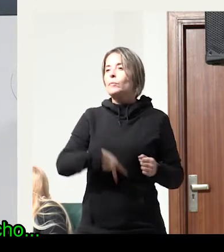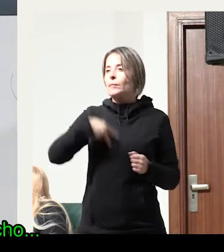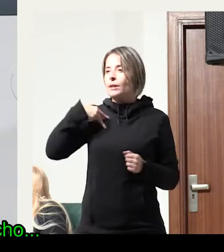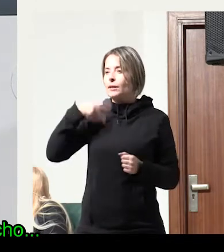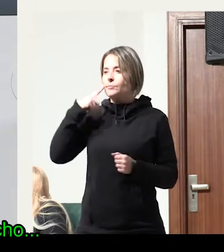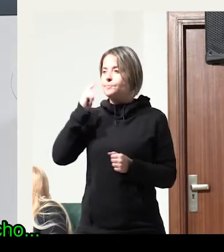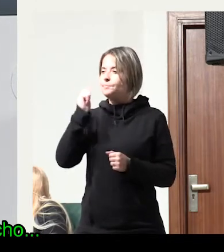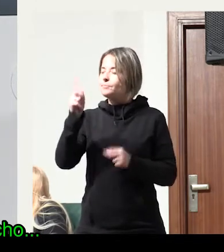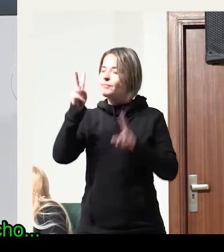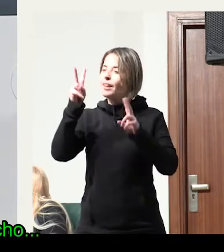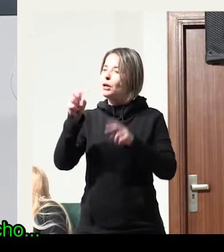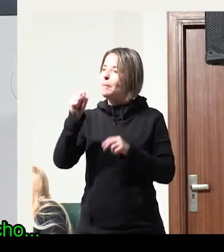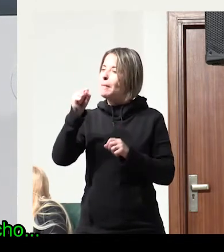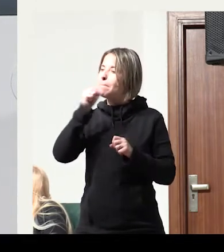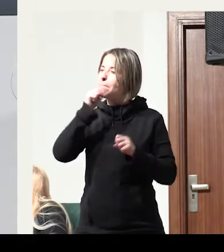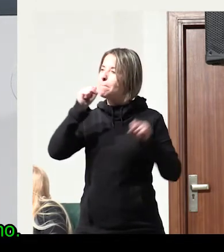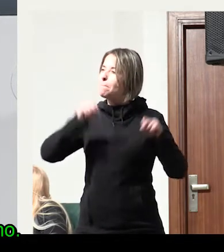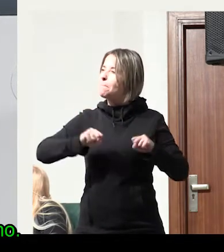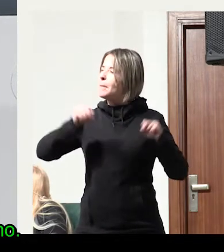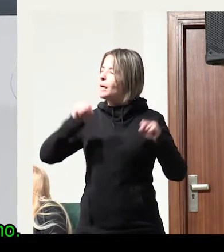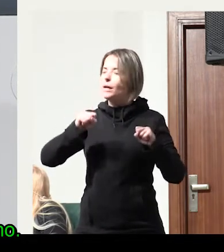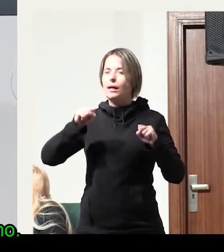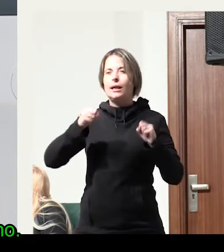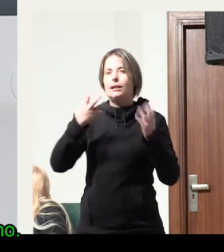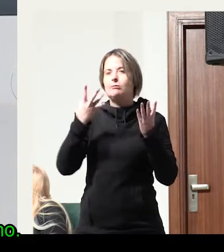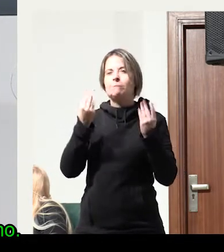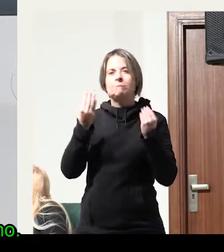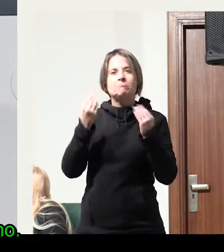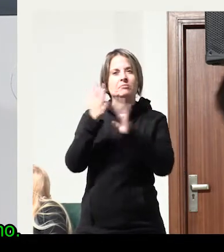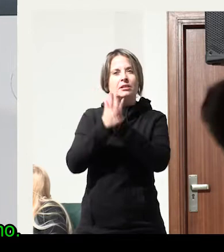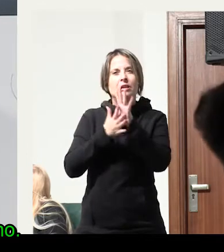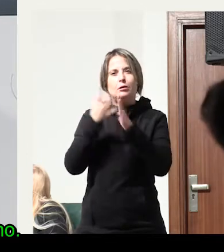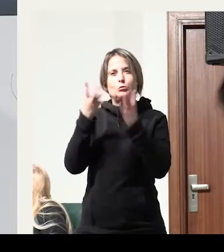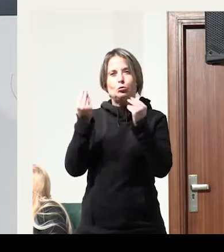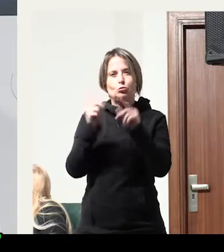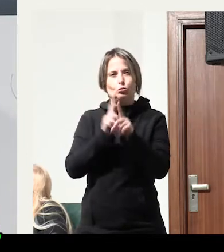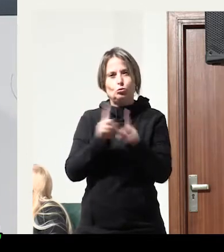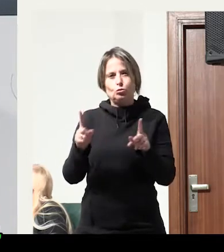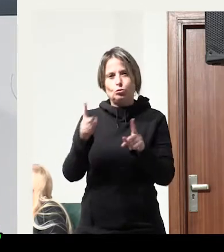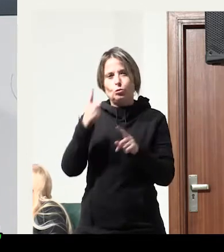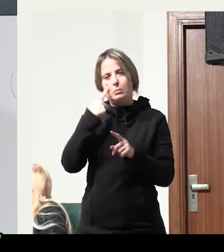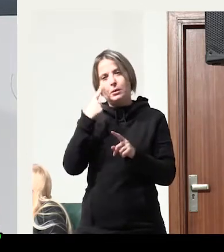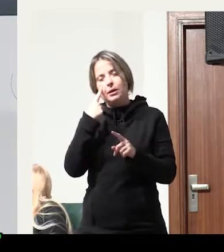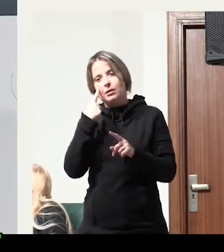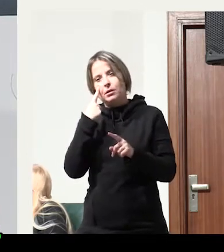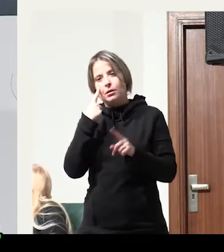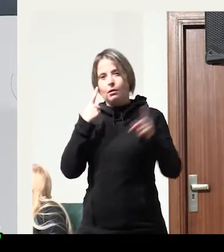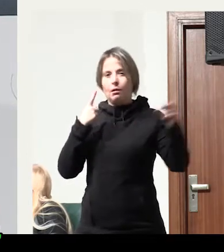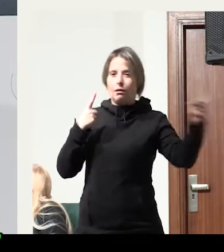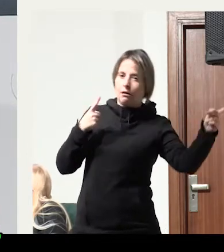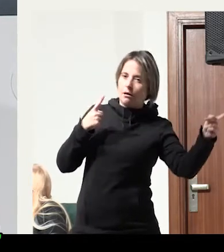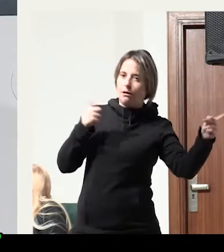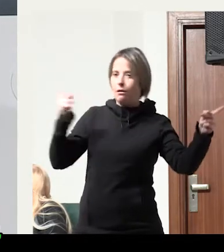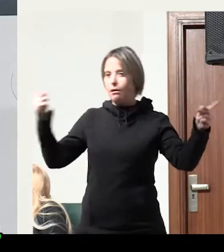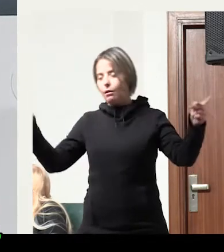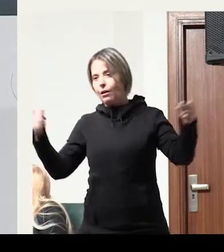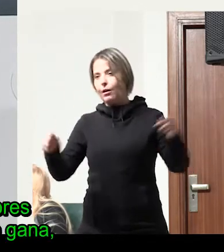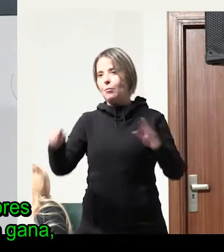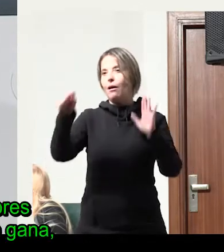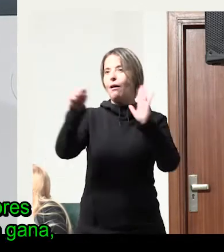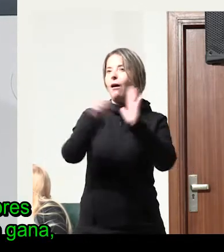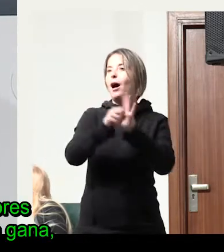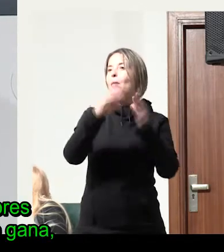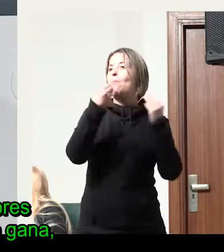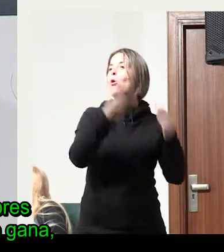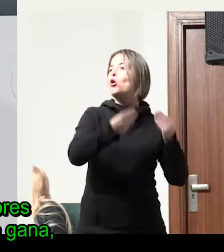vejez no hablamos mucho, a ver, lo llevamos a un extremo. O bien a veces se idealiza y entonces todo es bueno en la vejez,